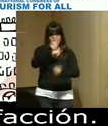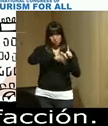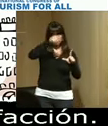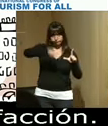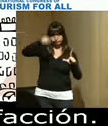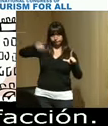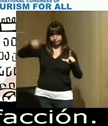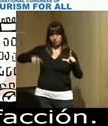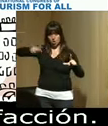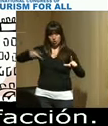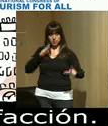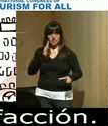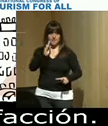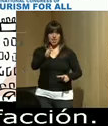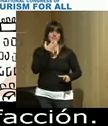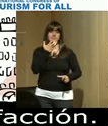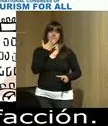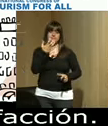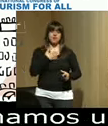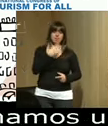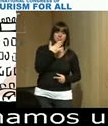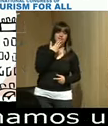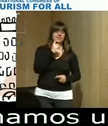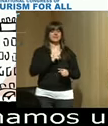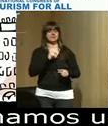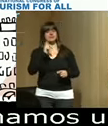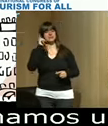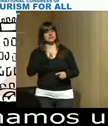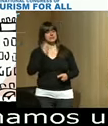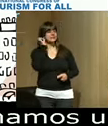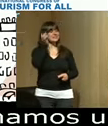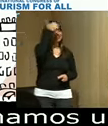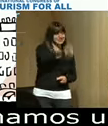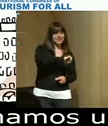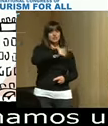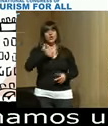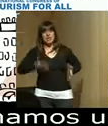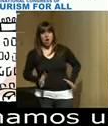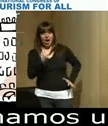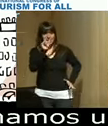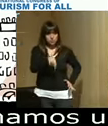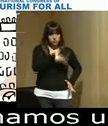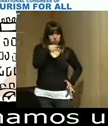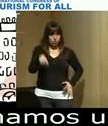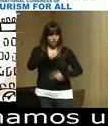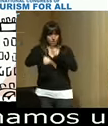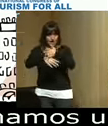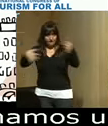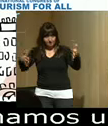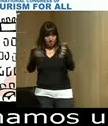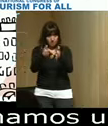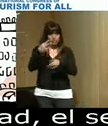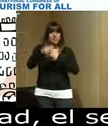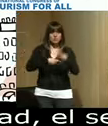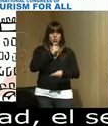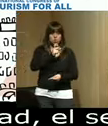edad, el sexo, su tamaño de la familia, si tiene hijos, si no tiene hijos, el nivel de ingresos, y eso lo hacemos a través de herramientas econométricas. Y